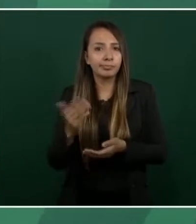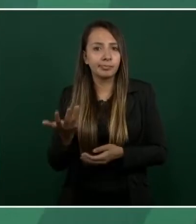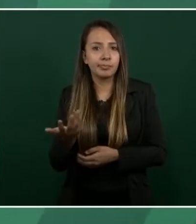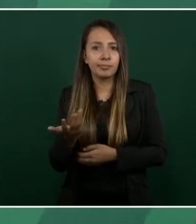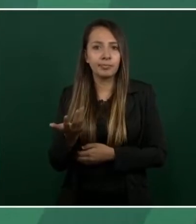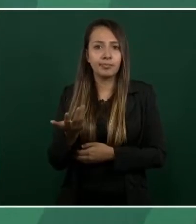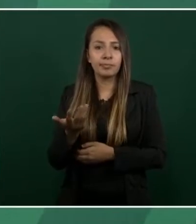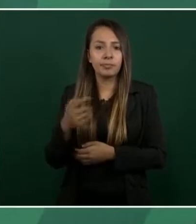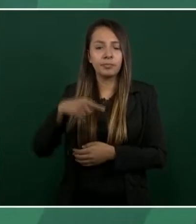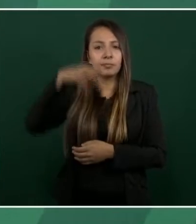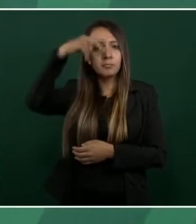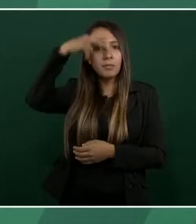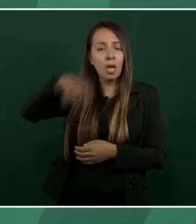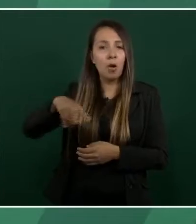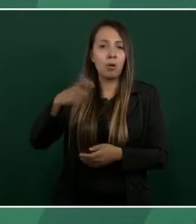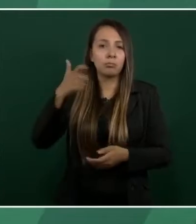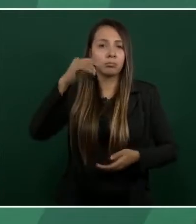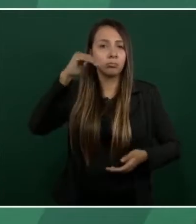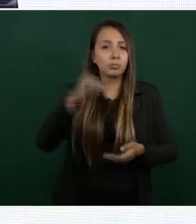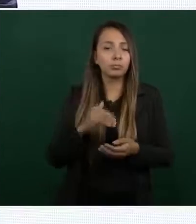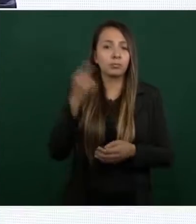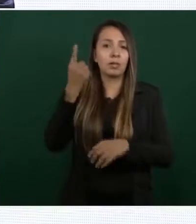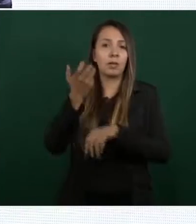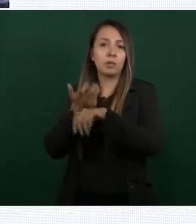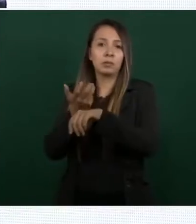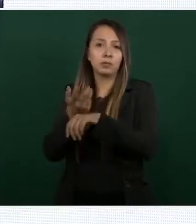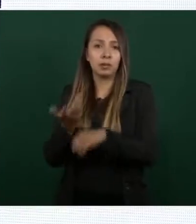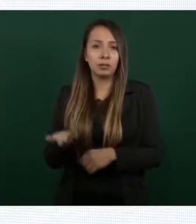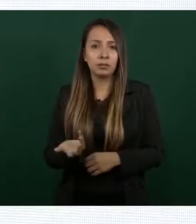en México que en Estados Unidos.